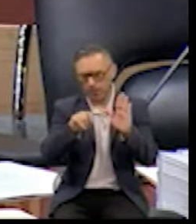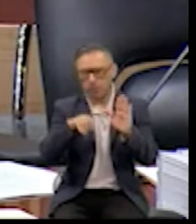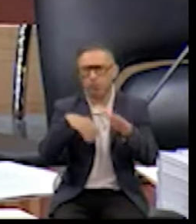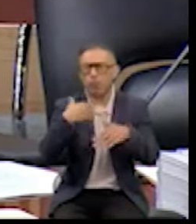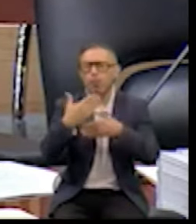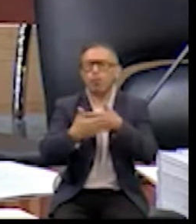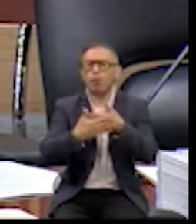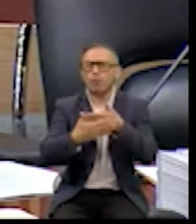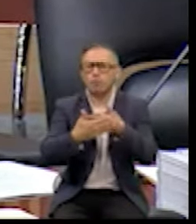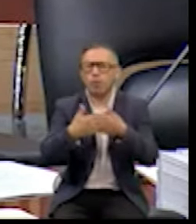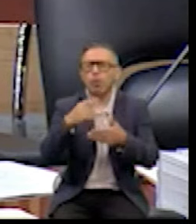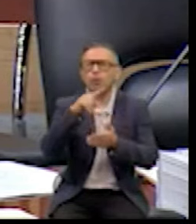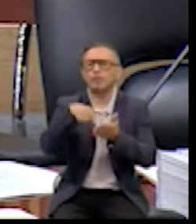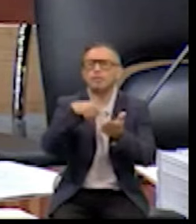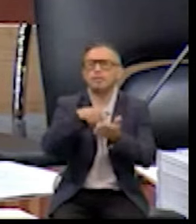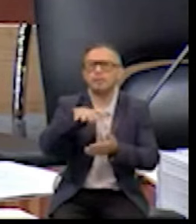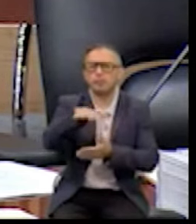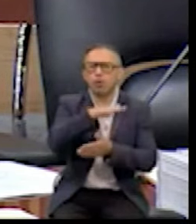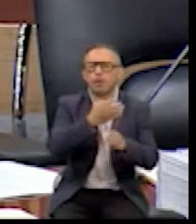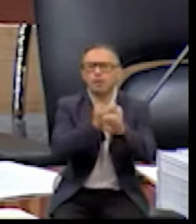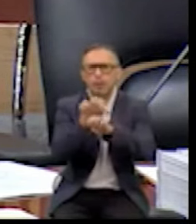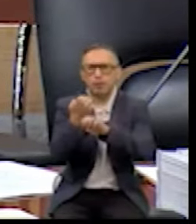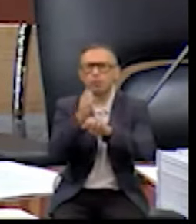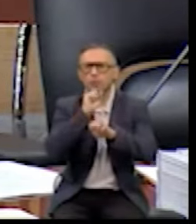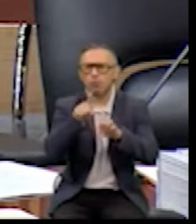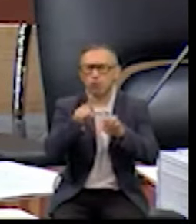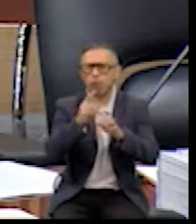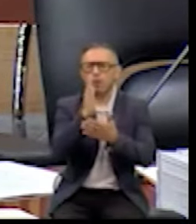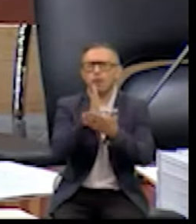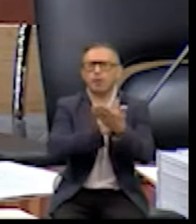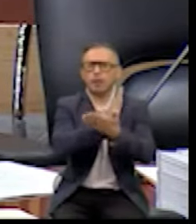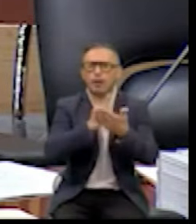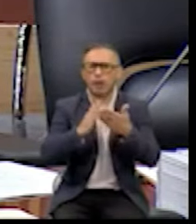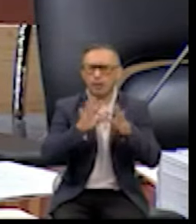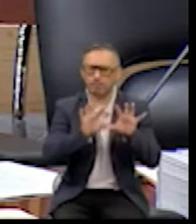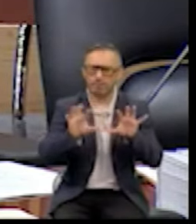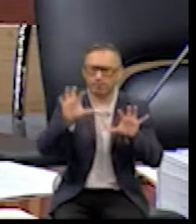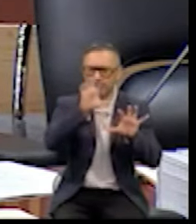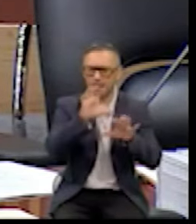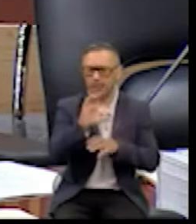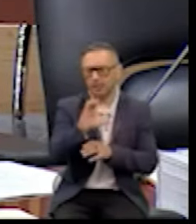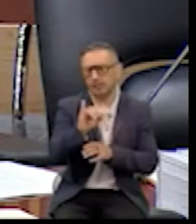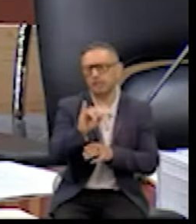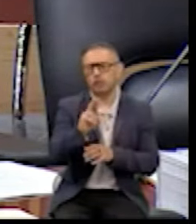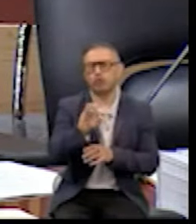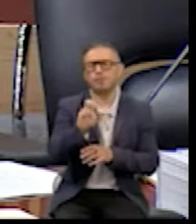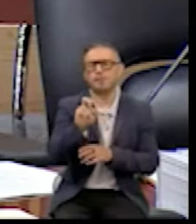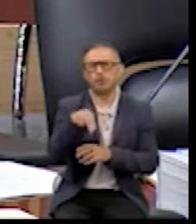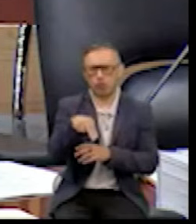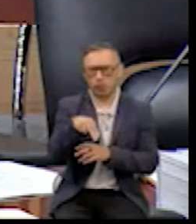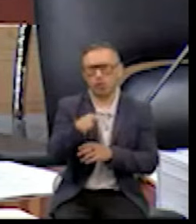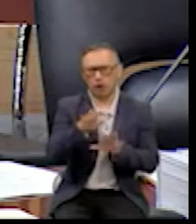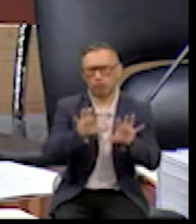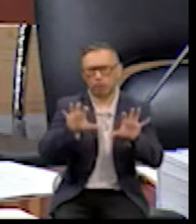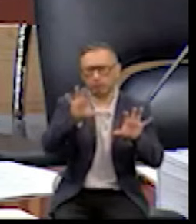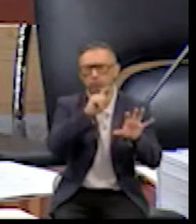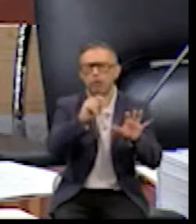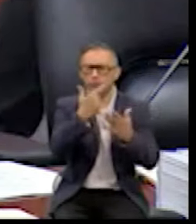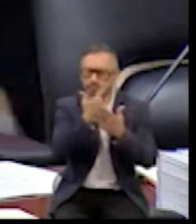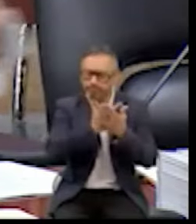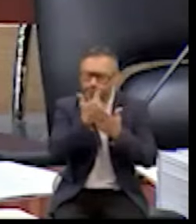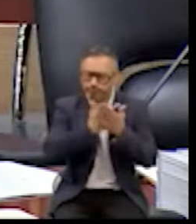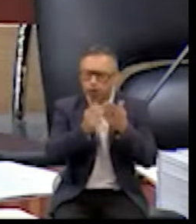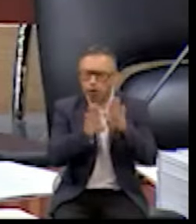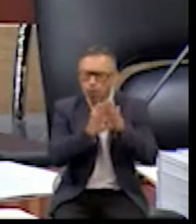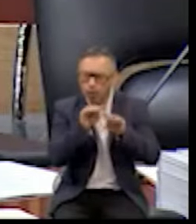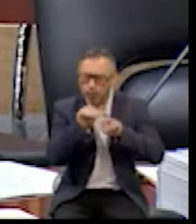en la entidad para ir por gubernatura y alcaldías. Kumamoto ha sido fuertemente criticado por eso, pero lo que